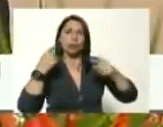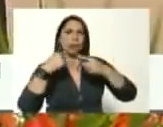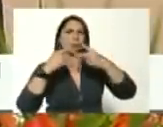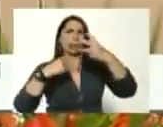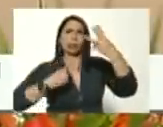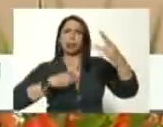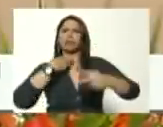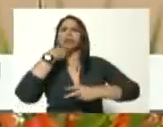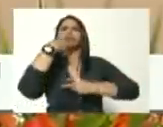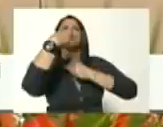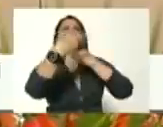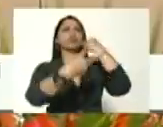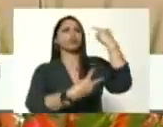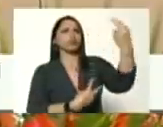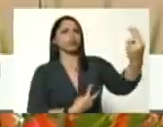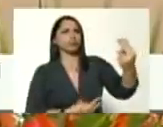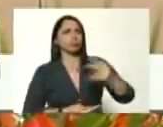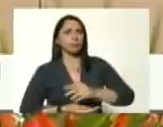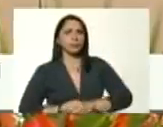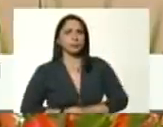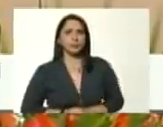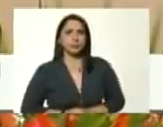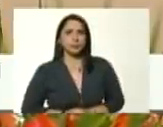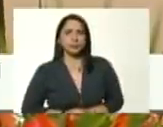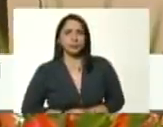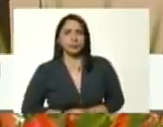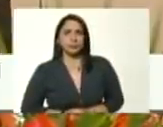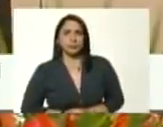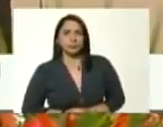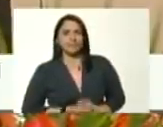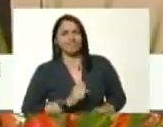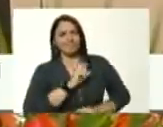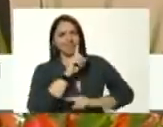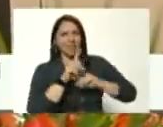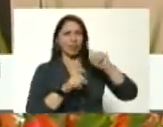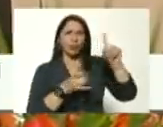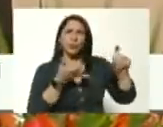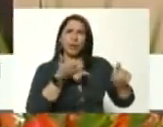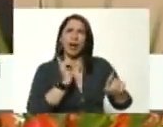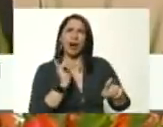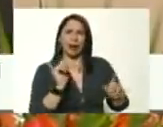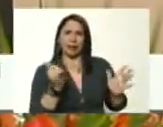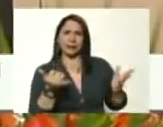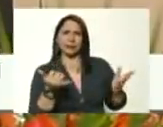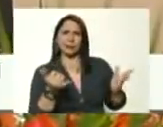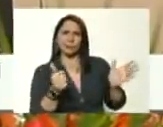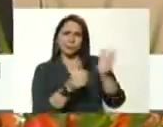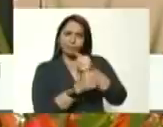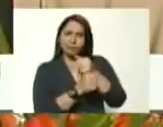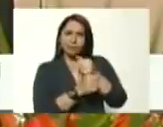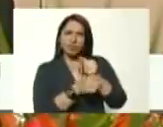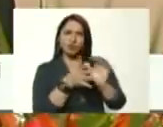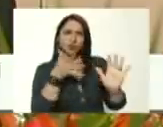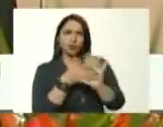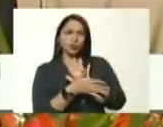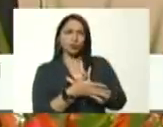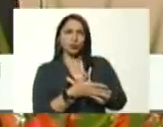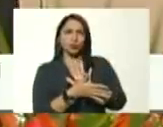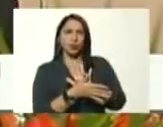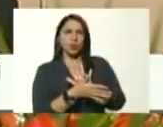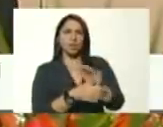están apareciendo preguntas acerca de que nos